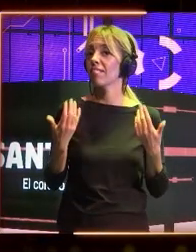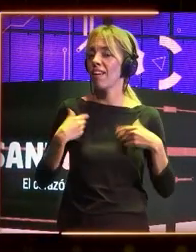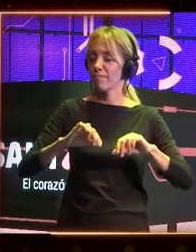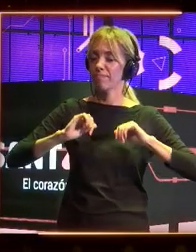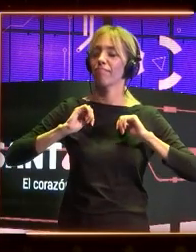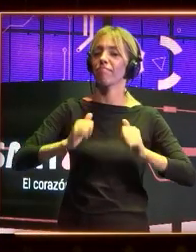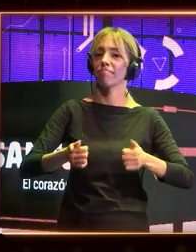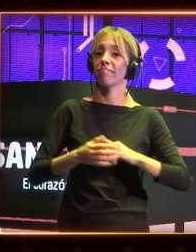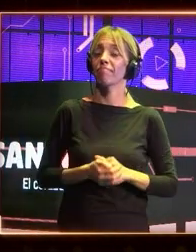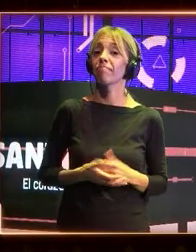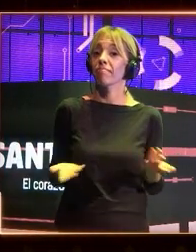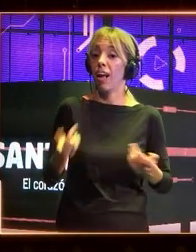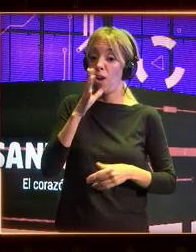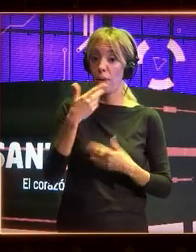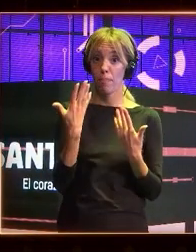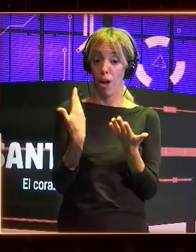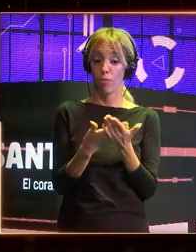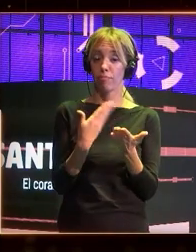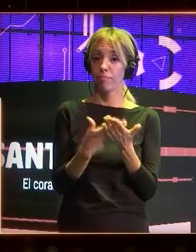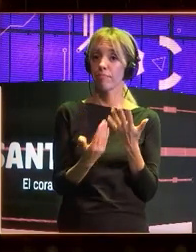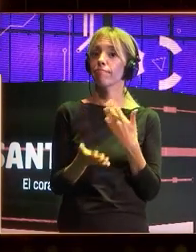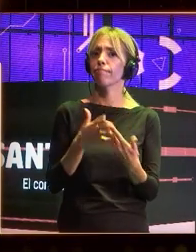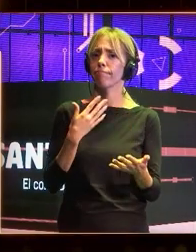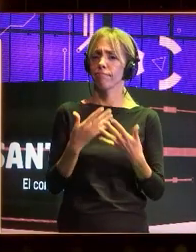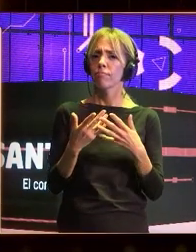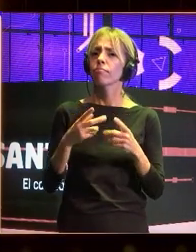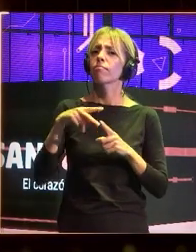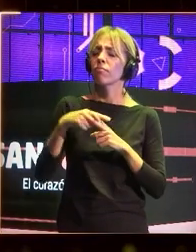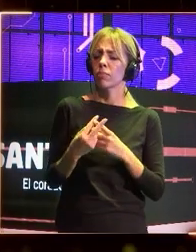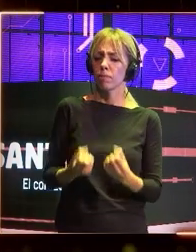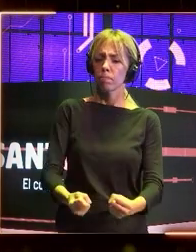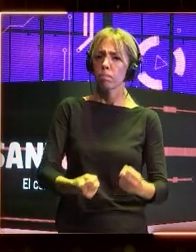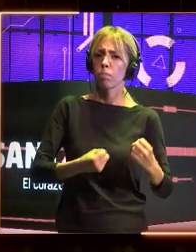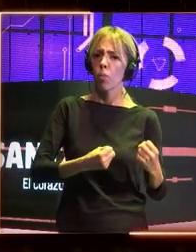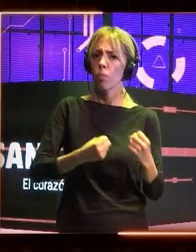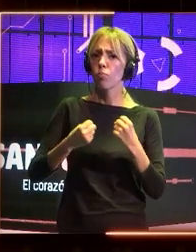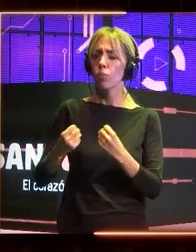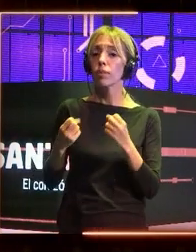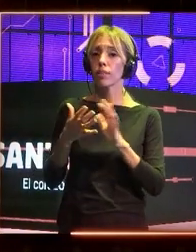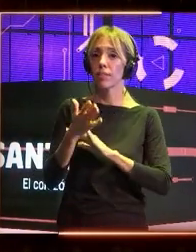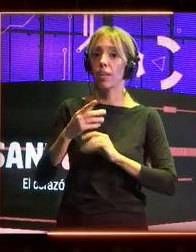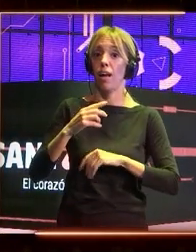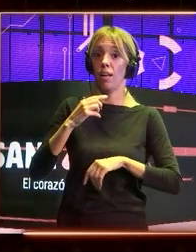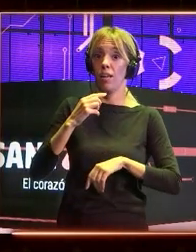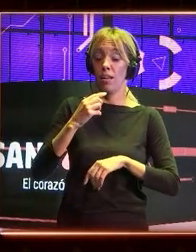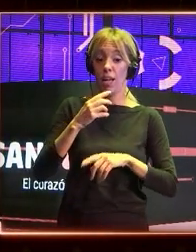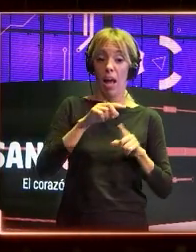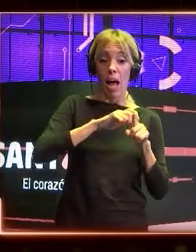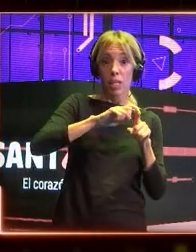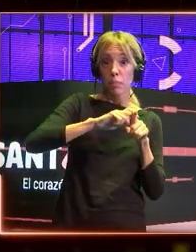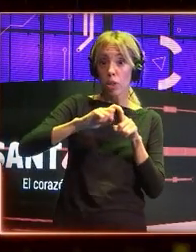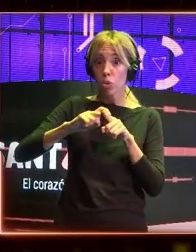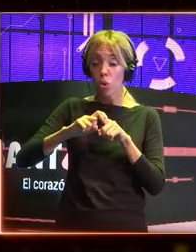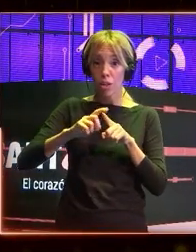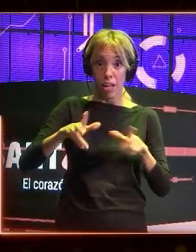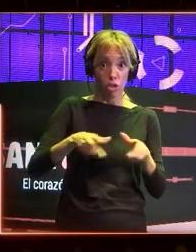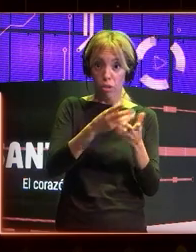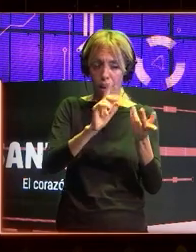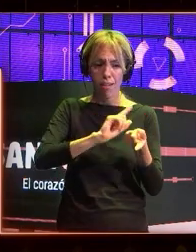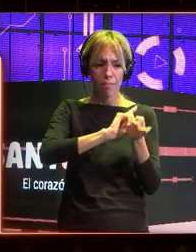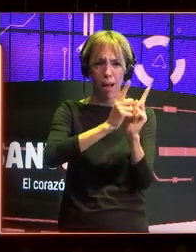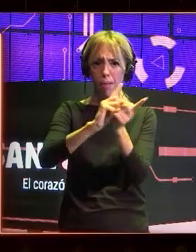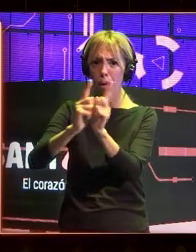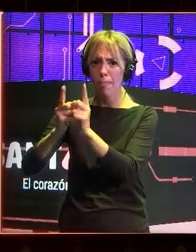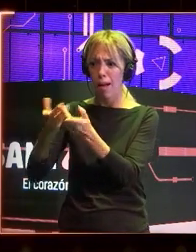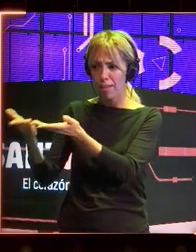comenzado tenemos en nuestras manos herramientas potentísimos que van a ir transformando cada uno de los aspectos de nuestra sociedad